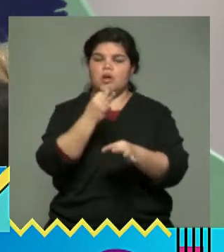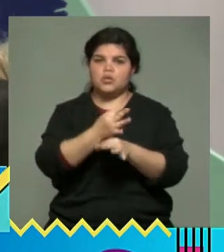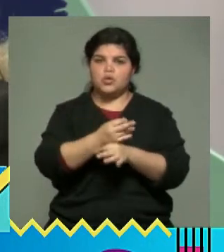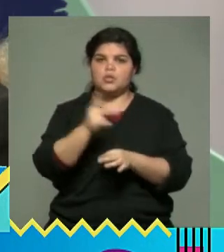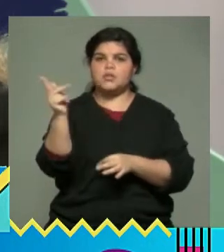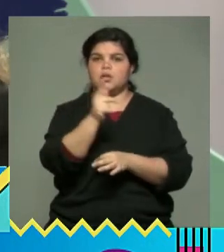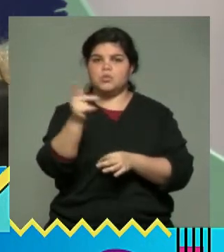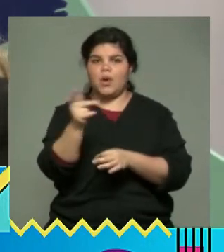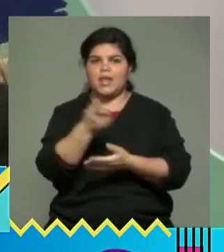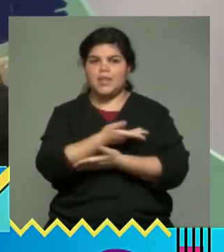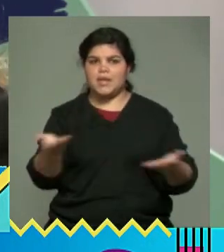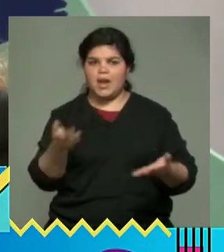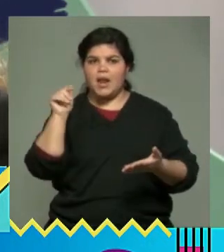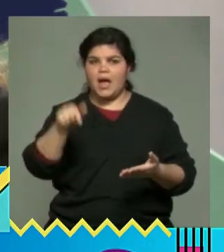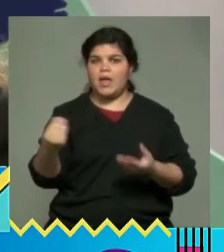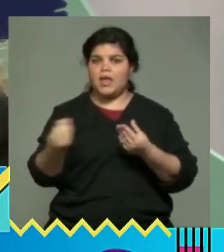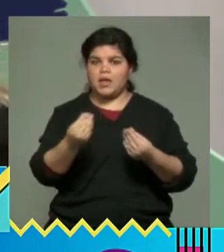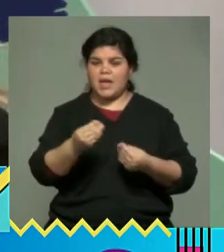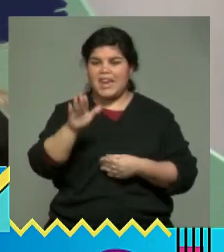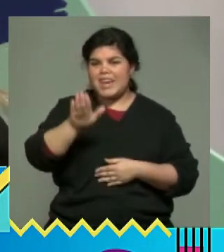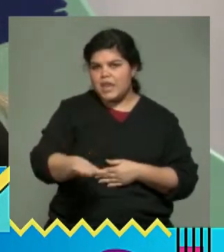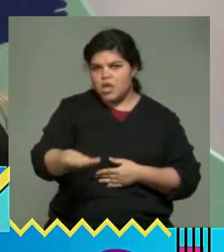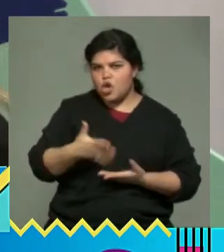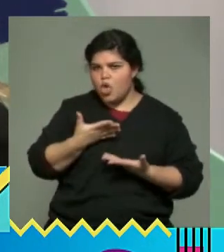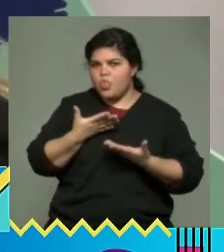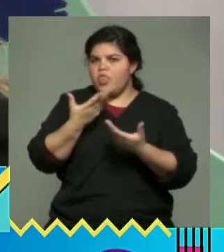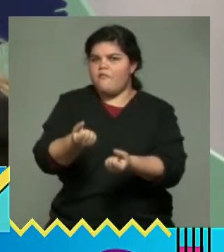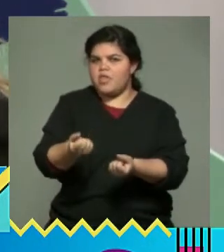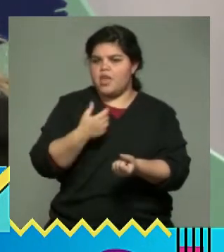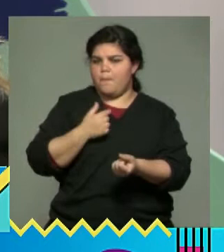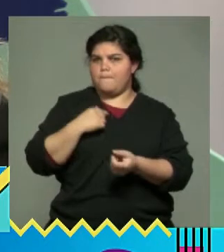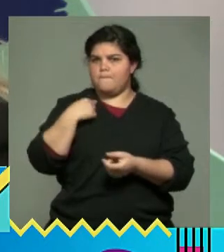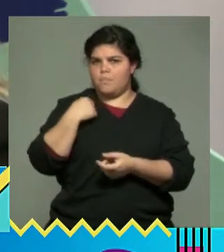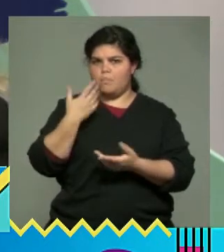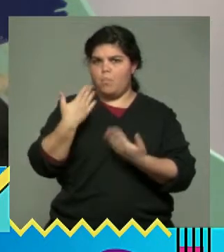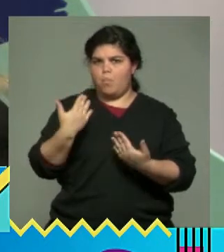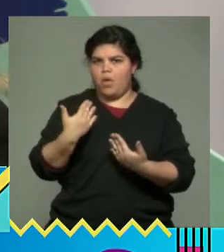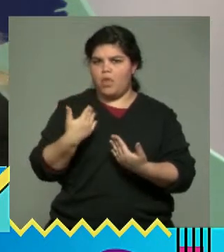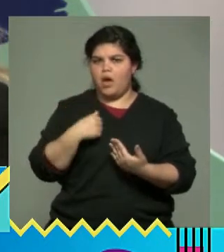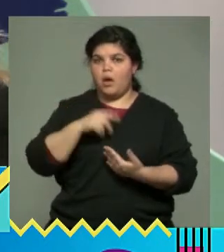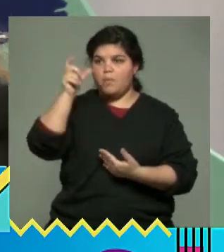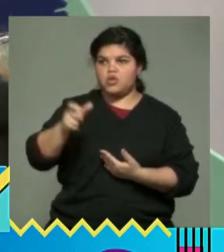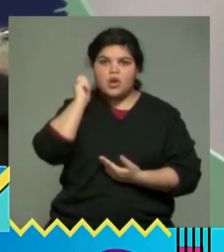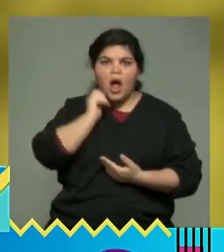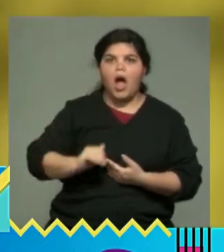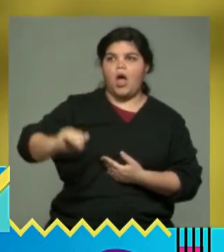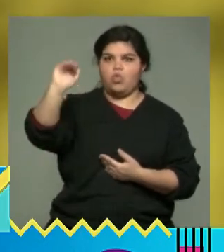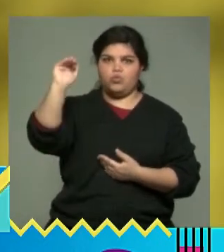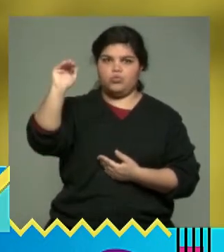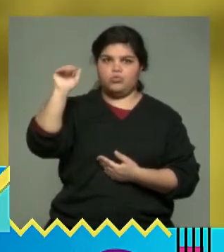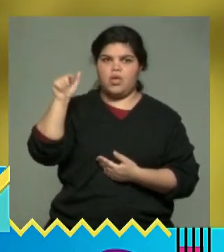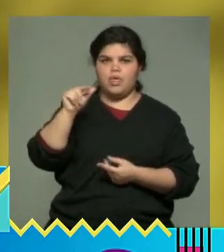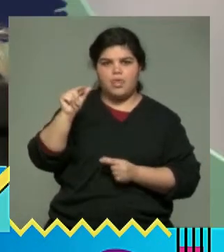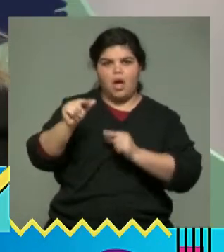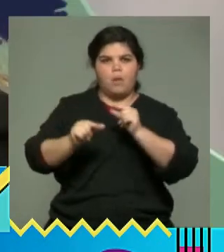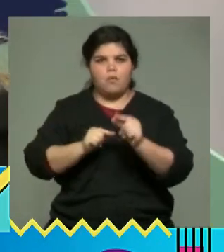de que el niño chiquito ya sepa defenderse o captar señales de un adulto que probablemente viva en su casa y el adulto empieza de a